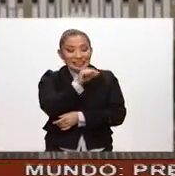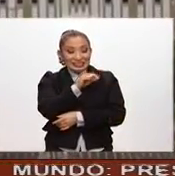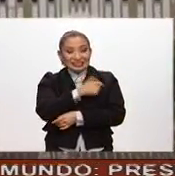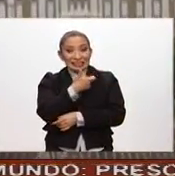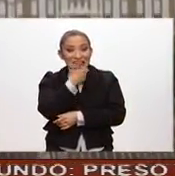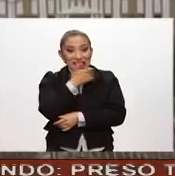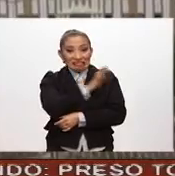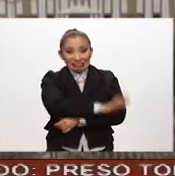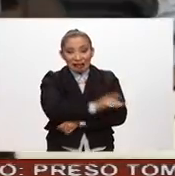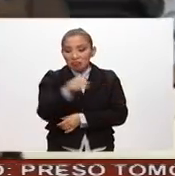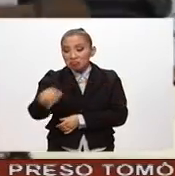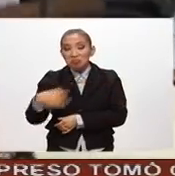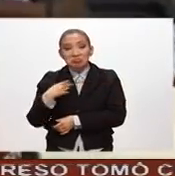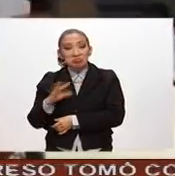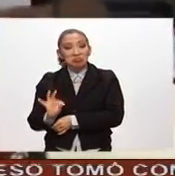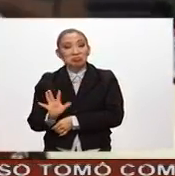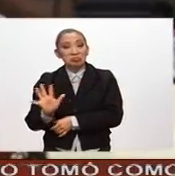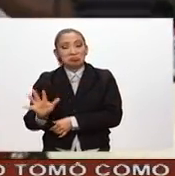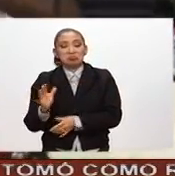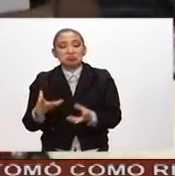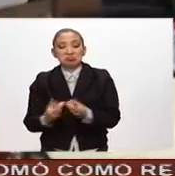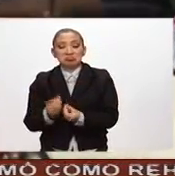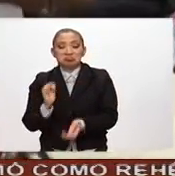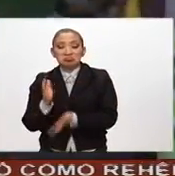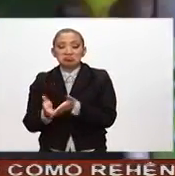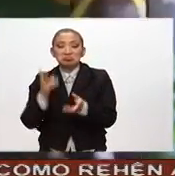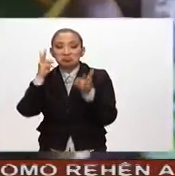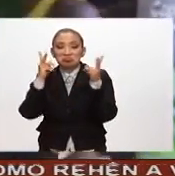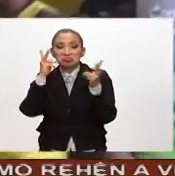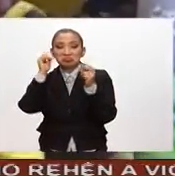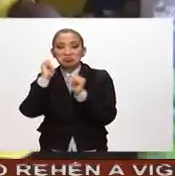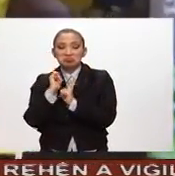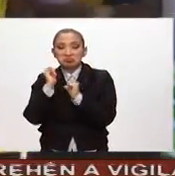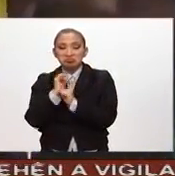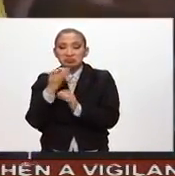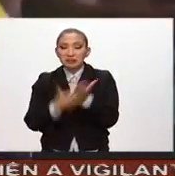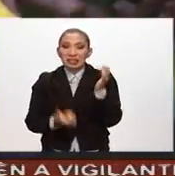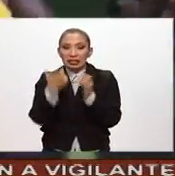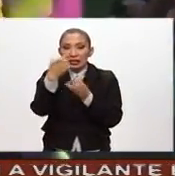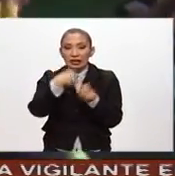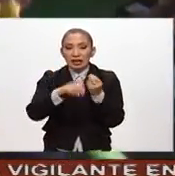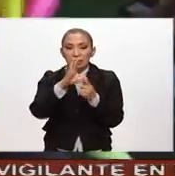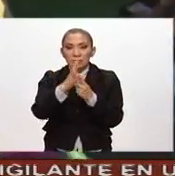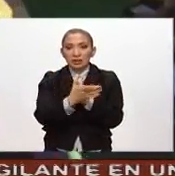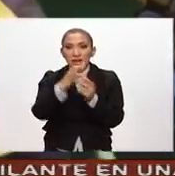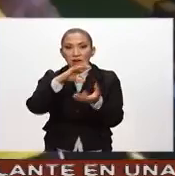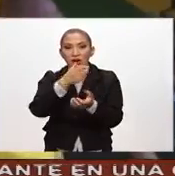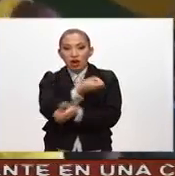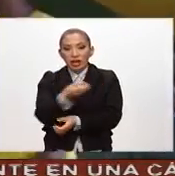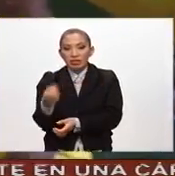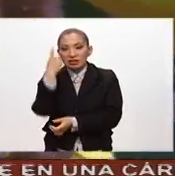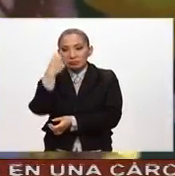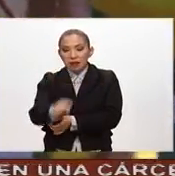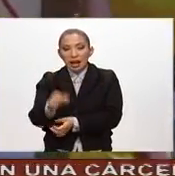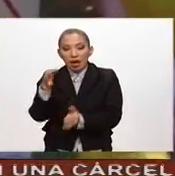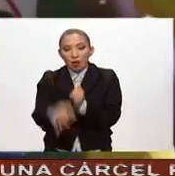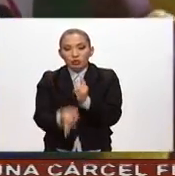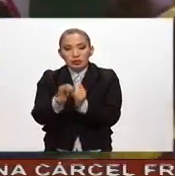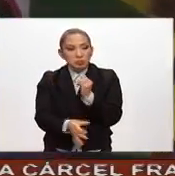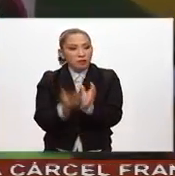Londres. Y ahora se ha sumado un último problema de última hora, que es la falta de dinero del comité organizador para los retoques